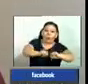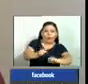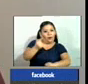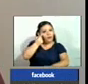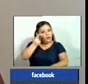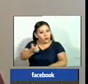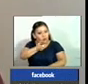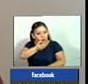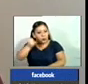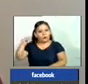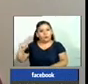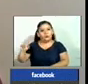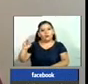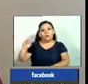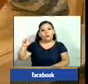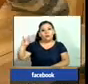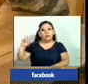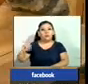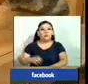nos presenta la nota